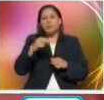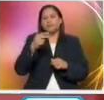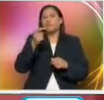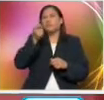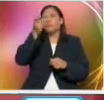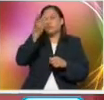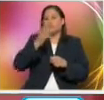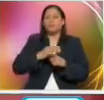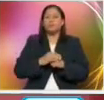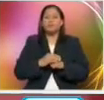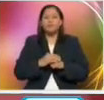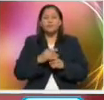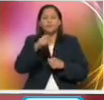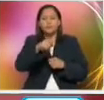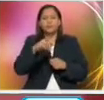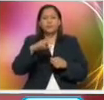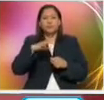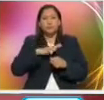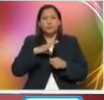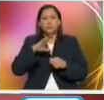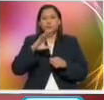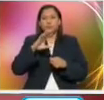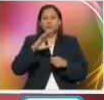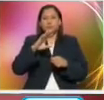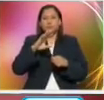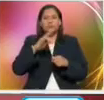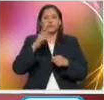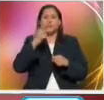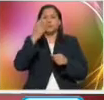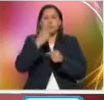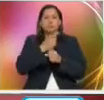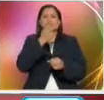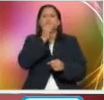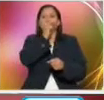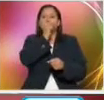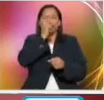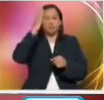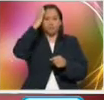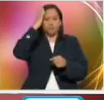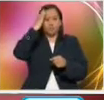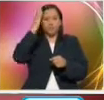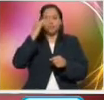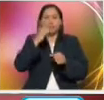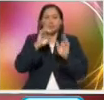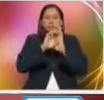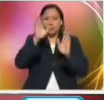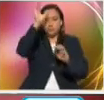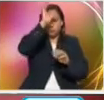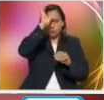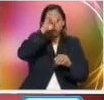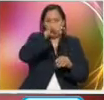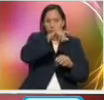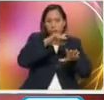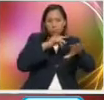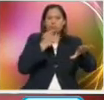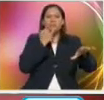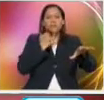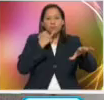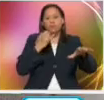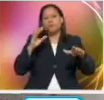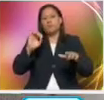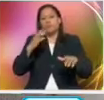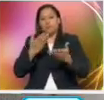¿sí? Se desarrolla dentro de un ámbito completamente patriarcal. O sea, las culturas, en este caso la cultura judía cristiana,